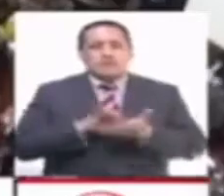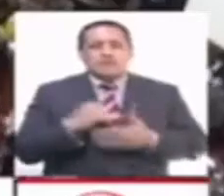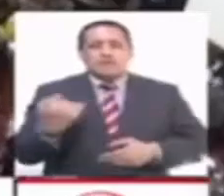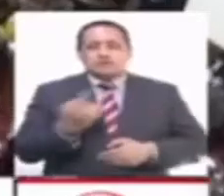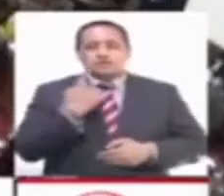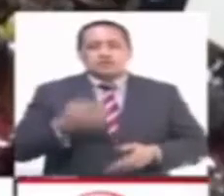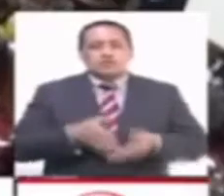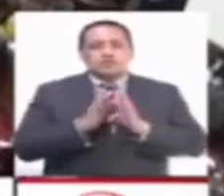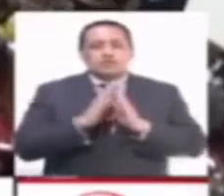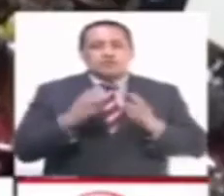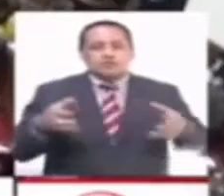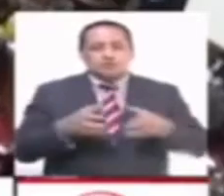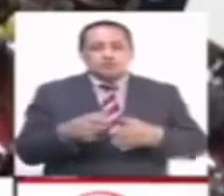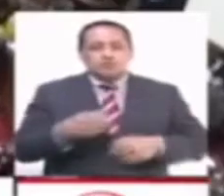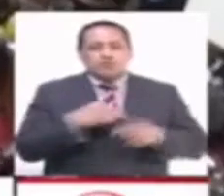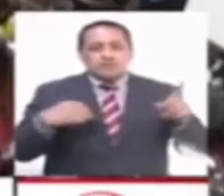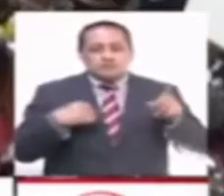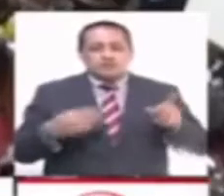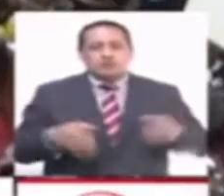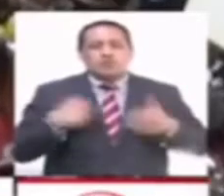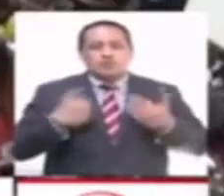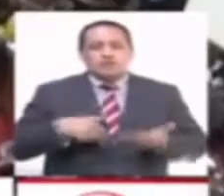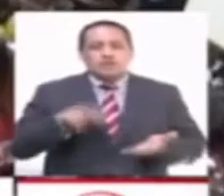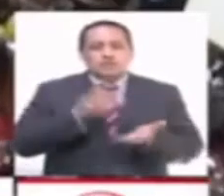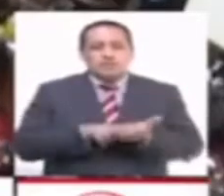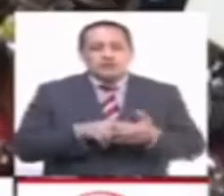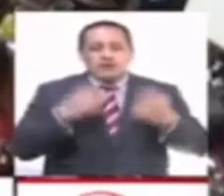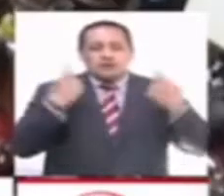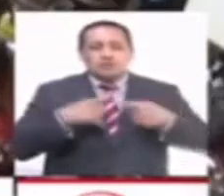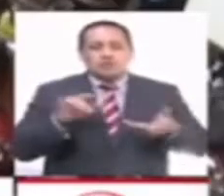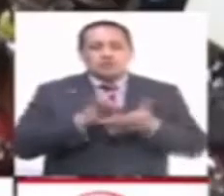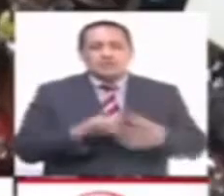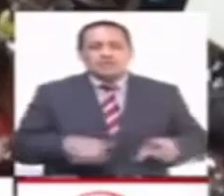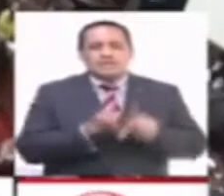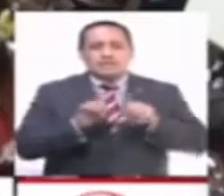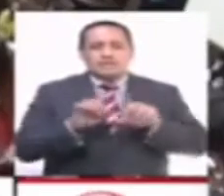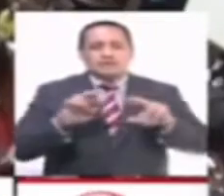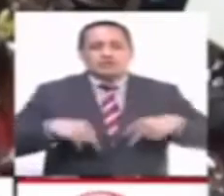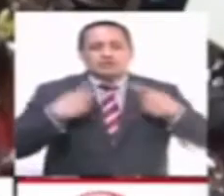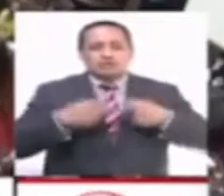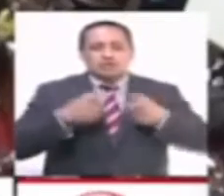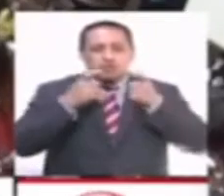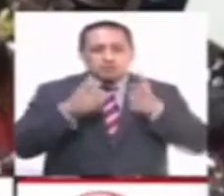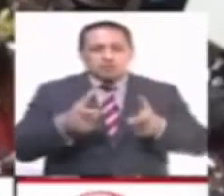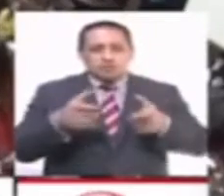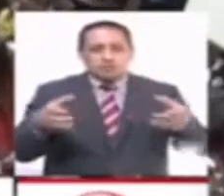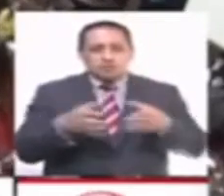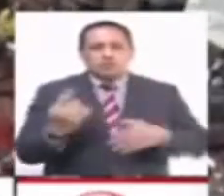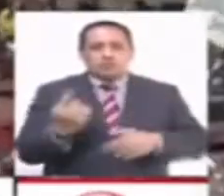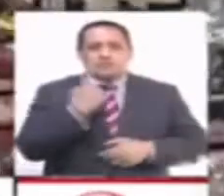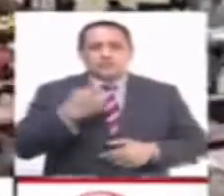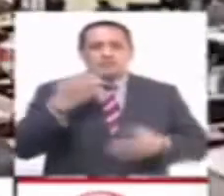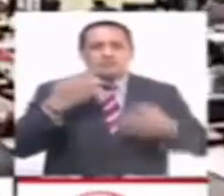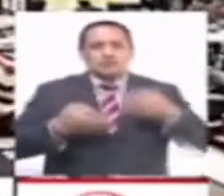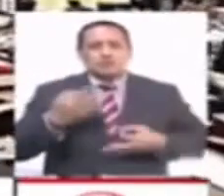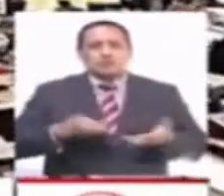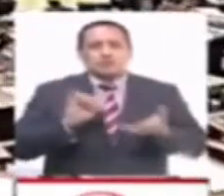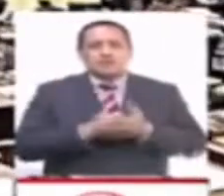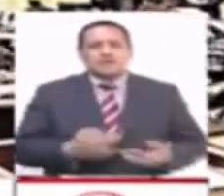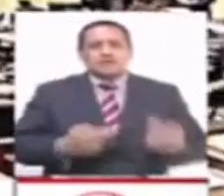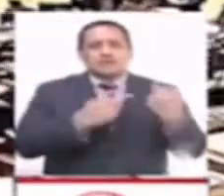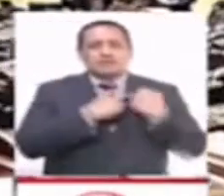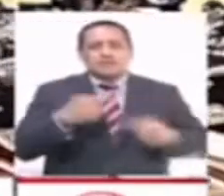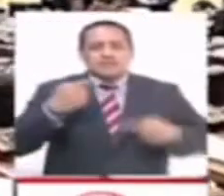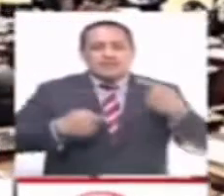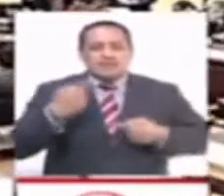Hola amigos de Public Contadores, el día de hoy te daremos a conocer que hay una propuesta del partido Avanza País para que se pueda